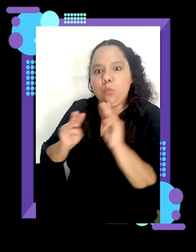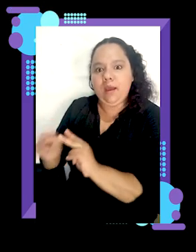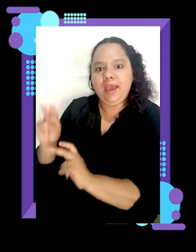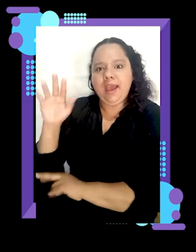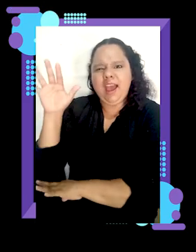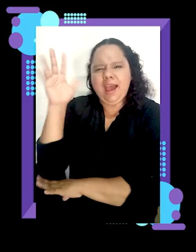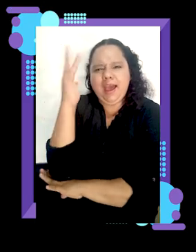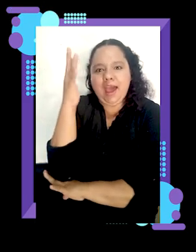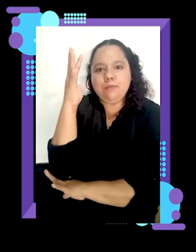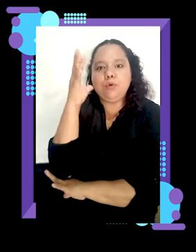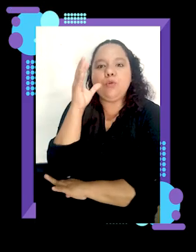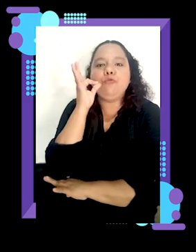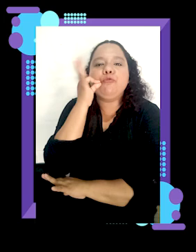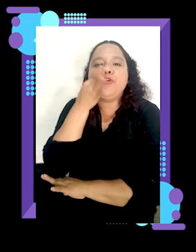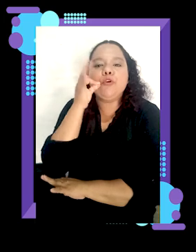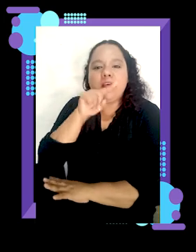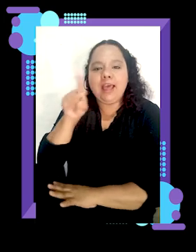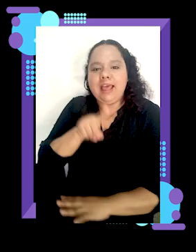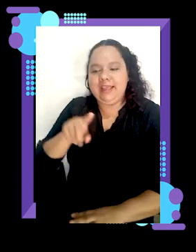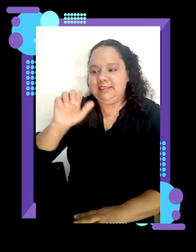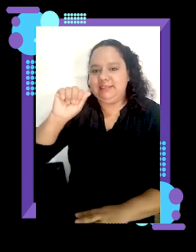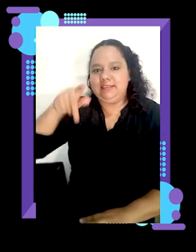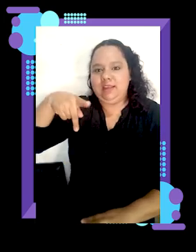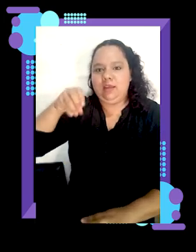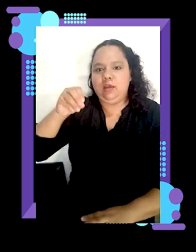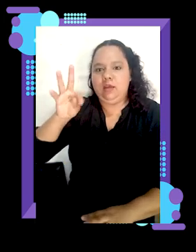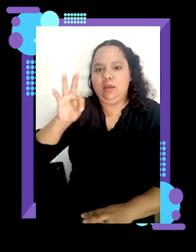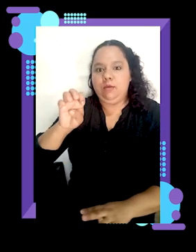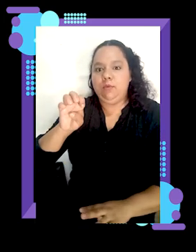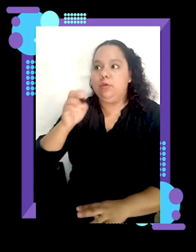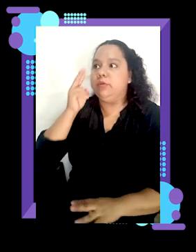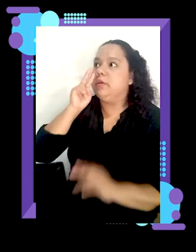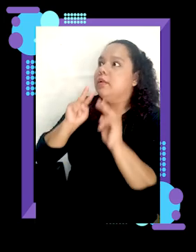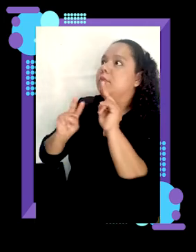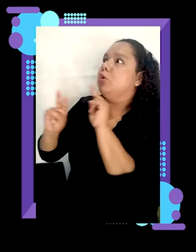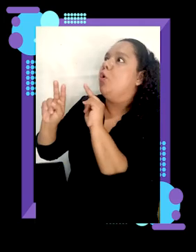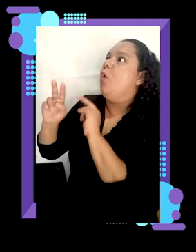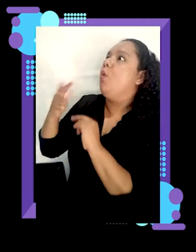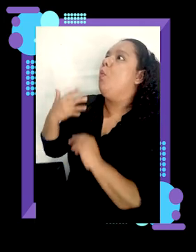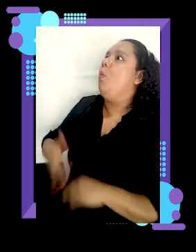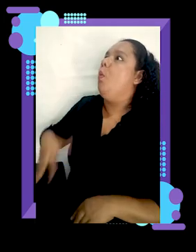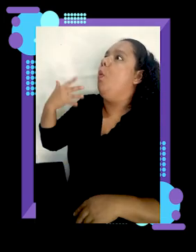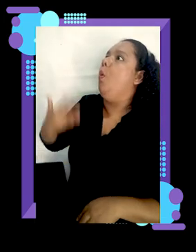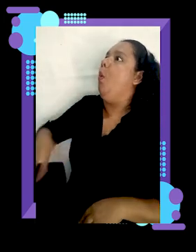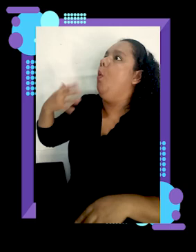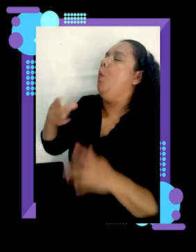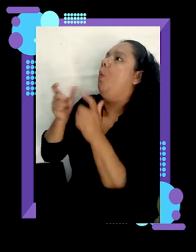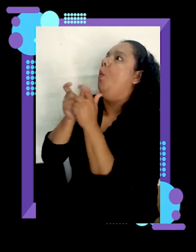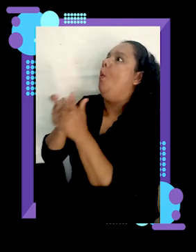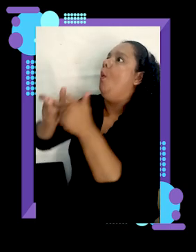zapote debajo de un árbol. Entonces los dos niños se detuvieron a observar el zapote. Yamagu dijo,